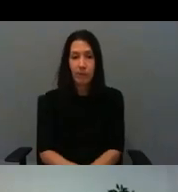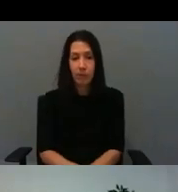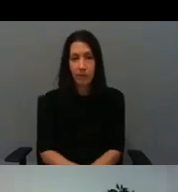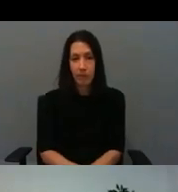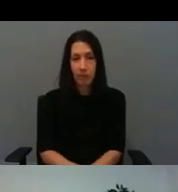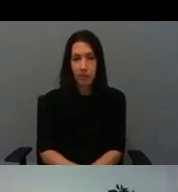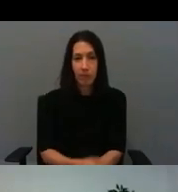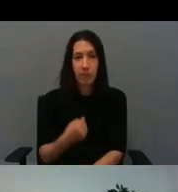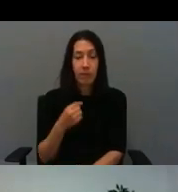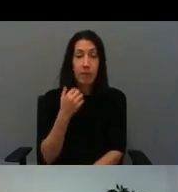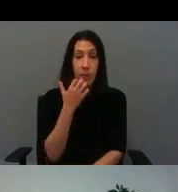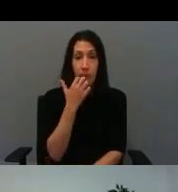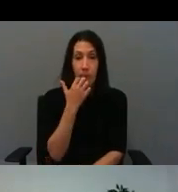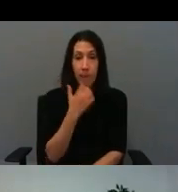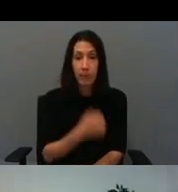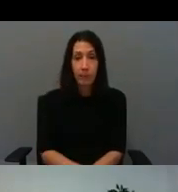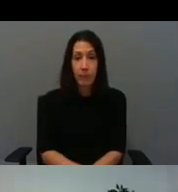Y podrás intervenir.